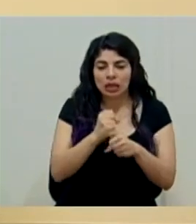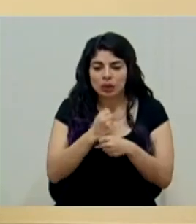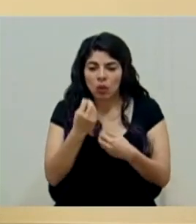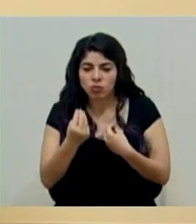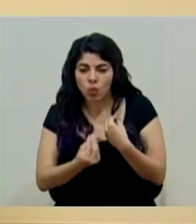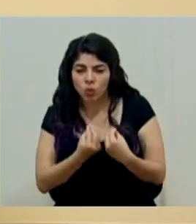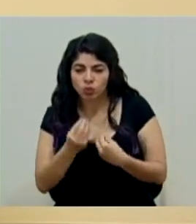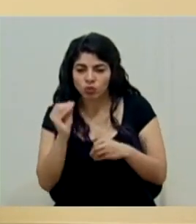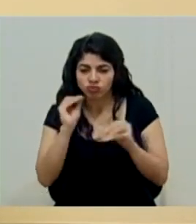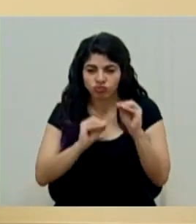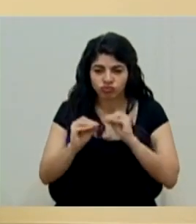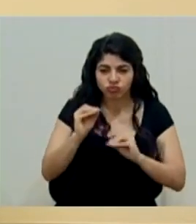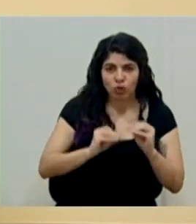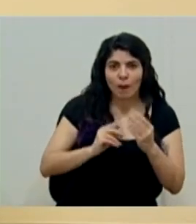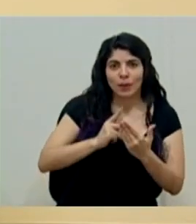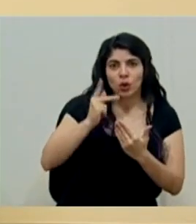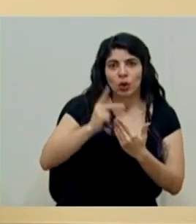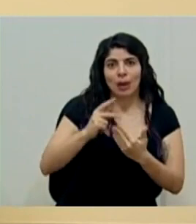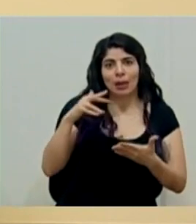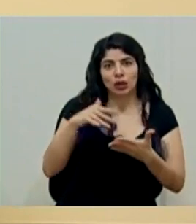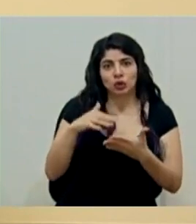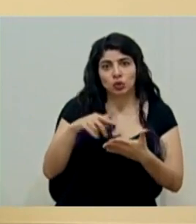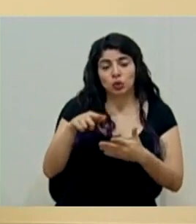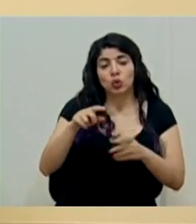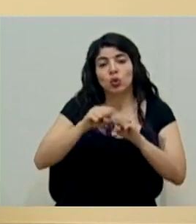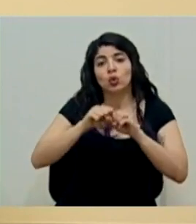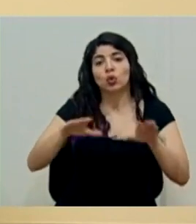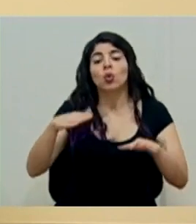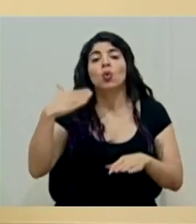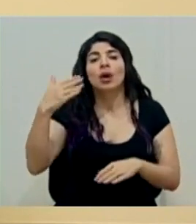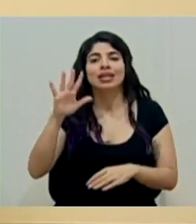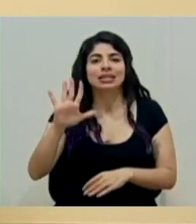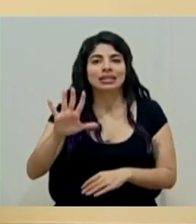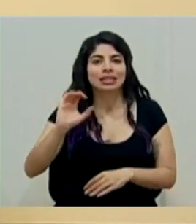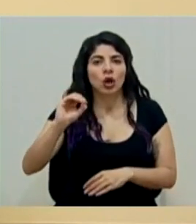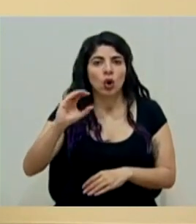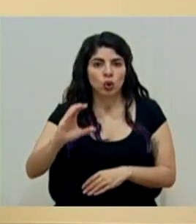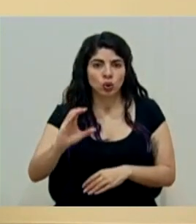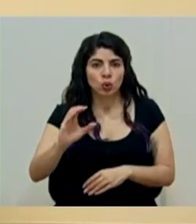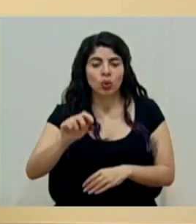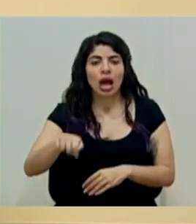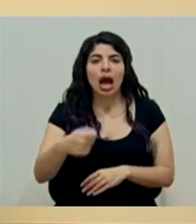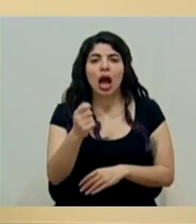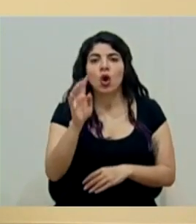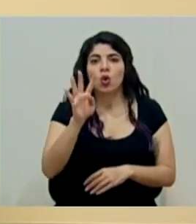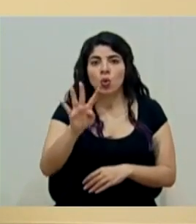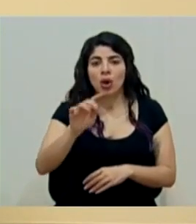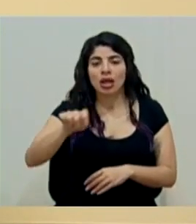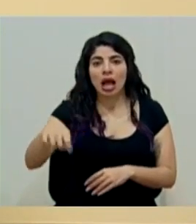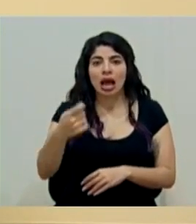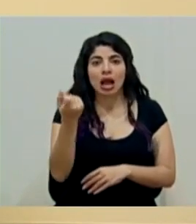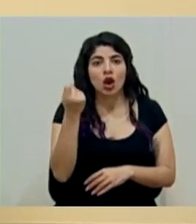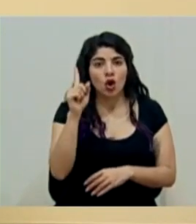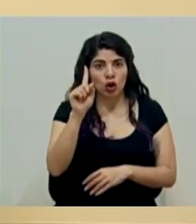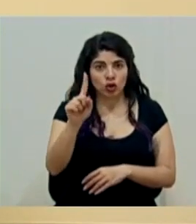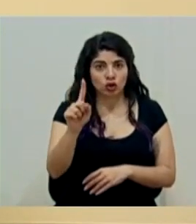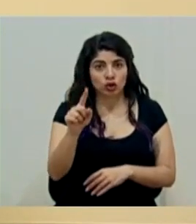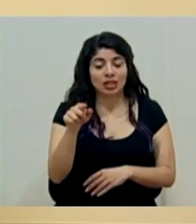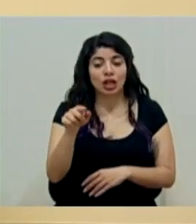producción y elaboración de estos programas de estudio. Se transmitirán el 5 de octubre en el Canal 4 y el Canal 11 con